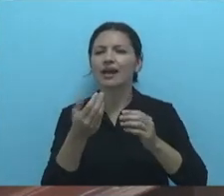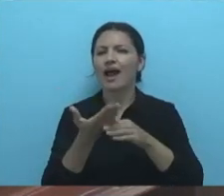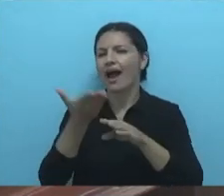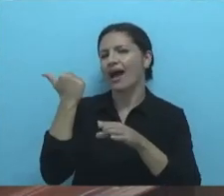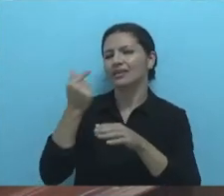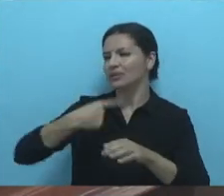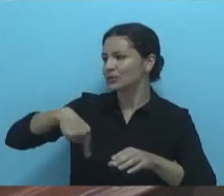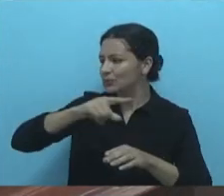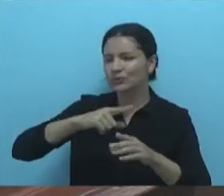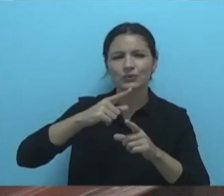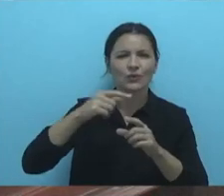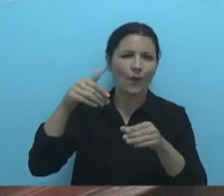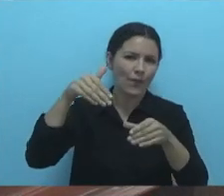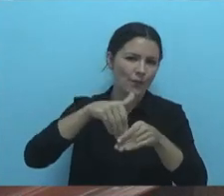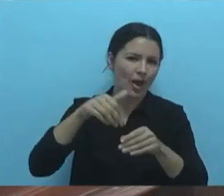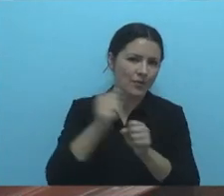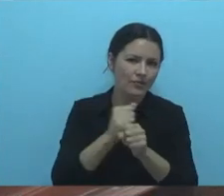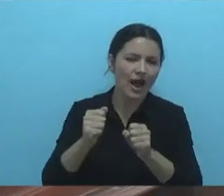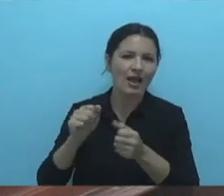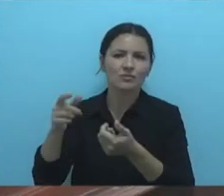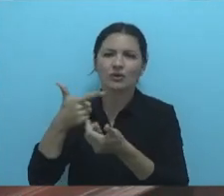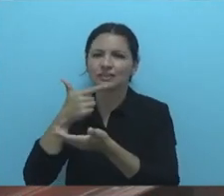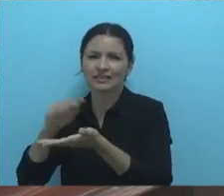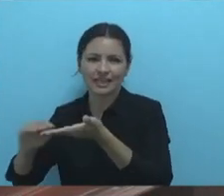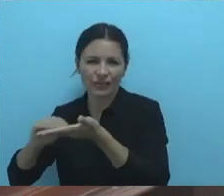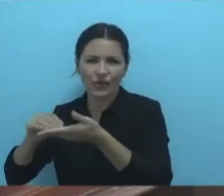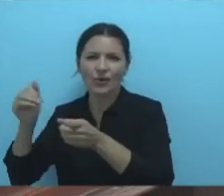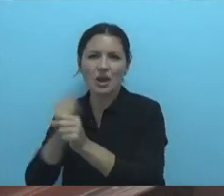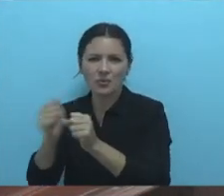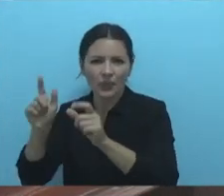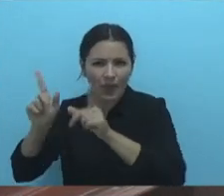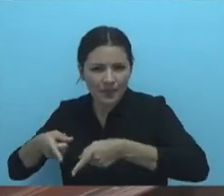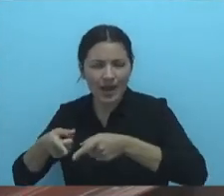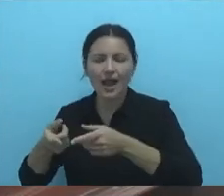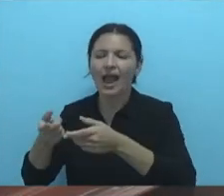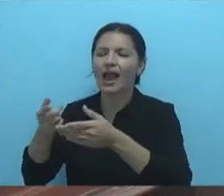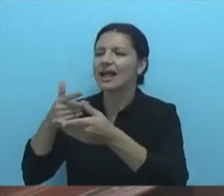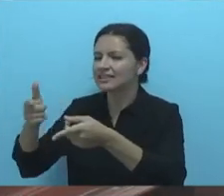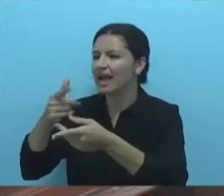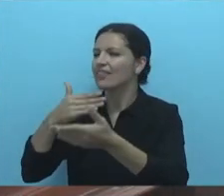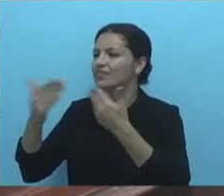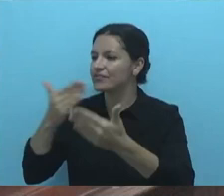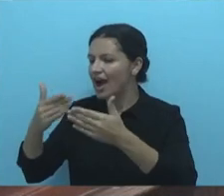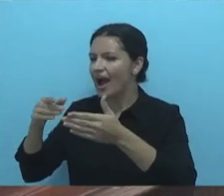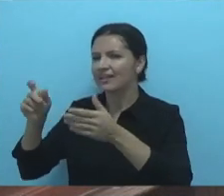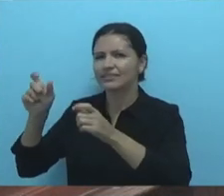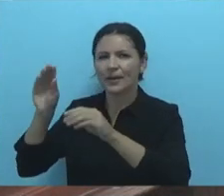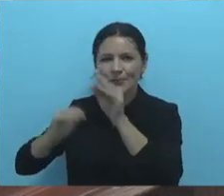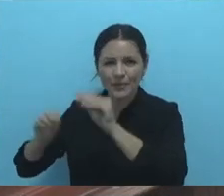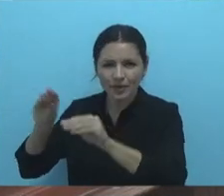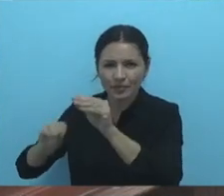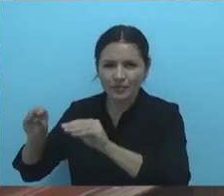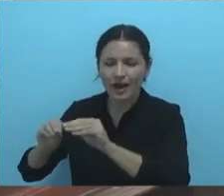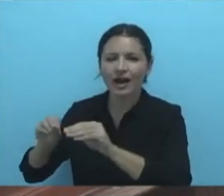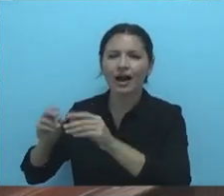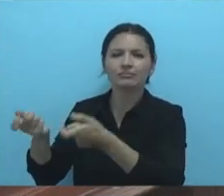oportunamente un proyecto del senador cornalia que tuvo debate mejoras y trabajo en Comisión en la cámara